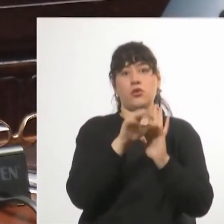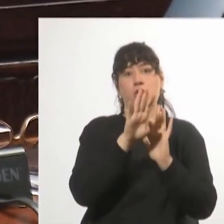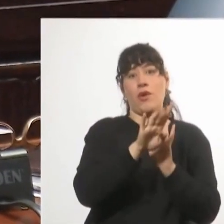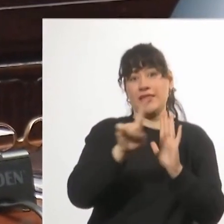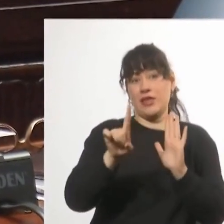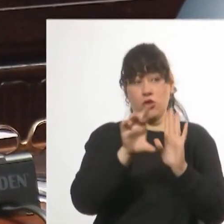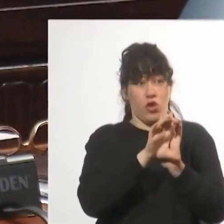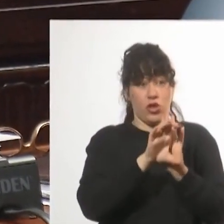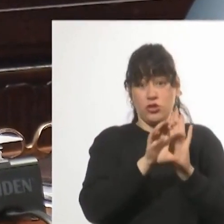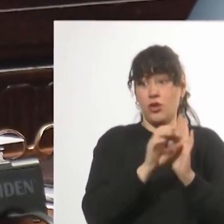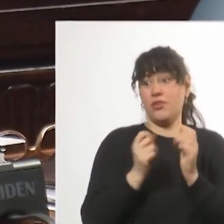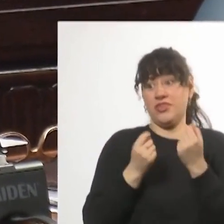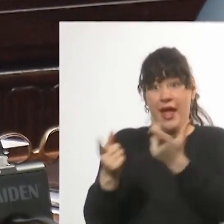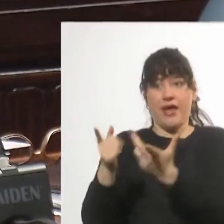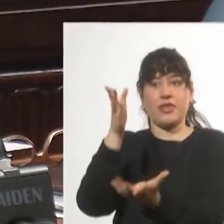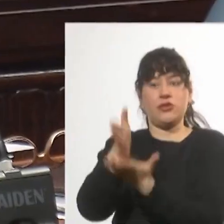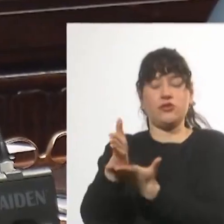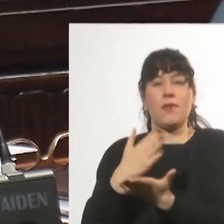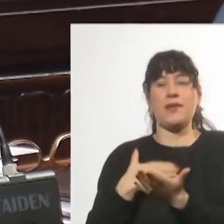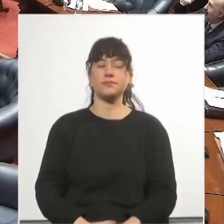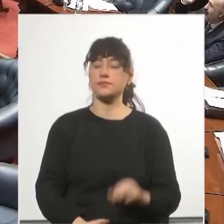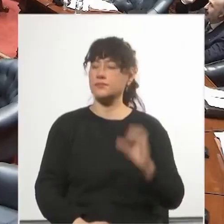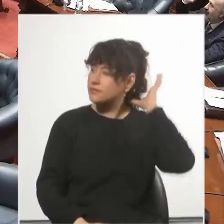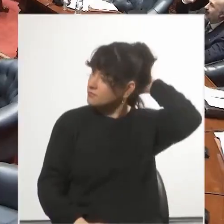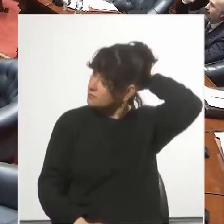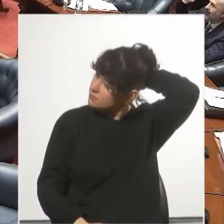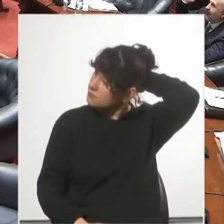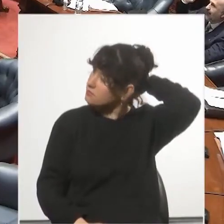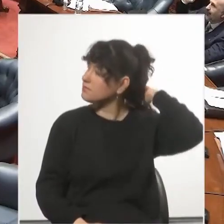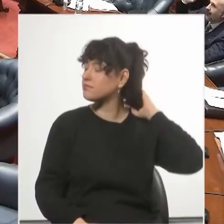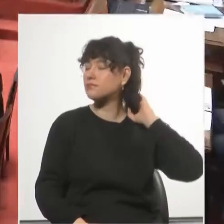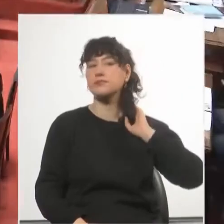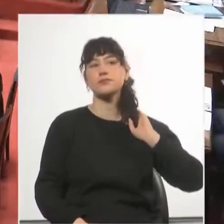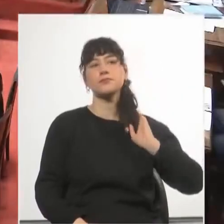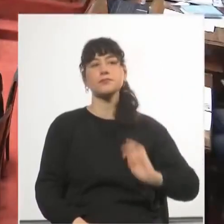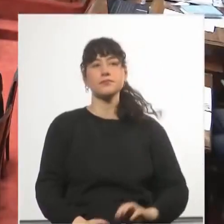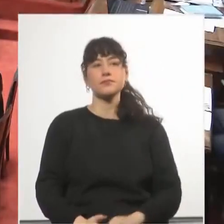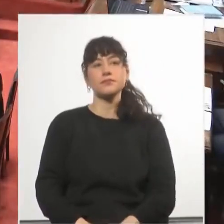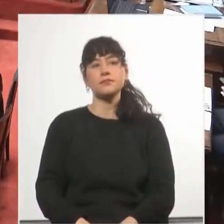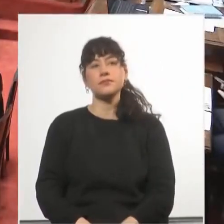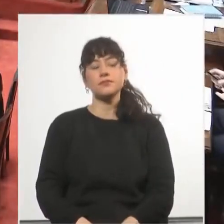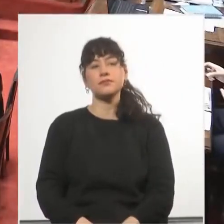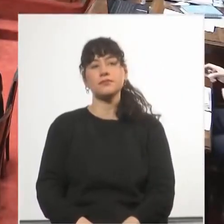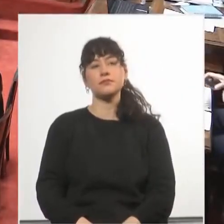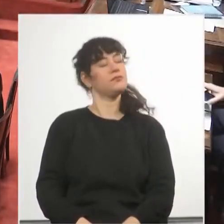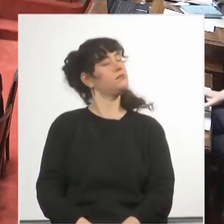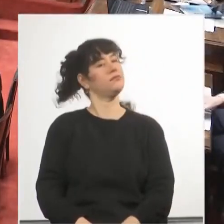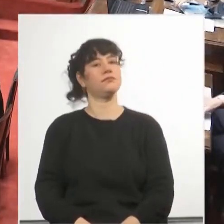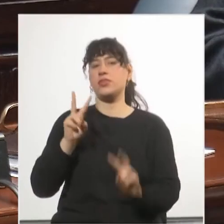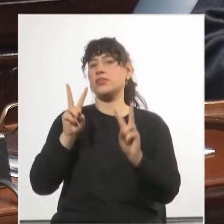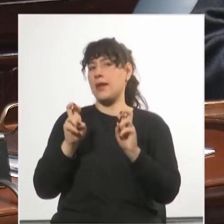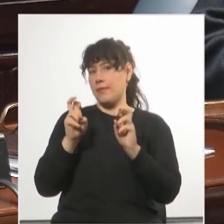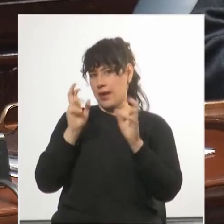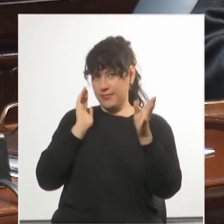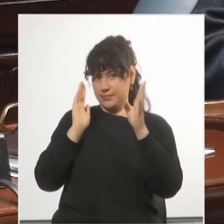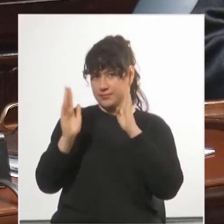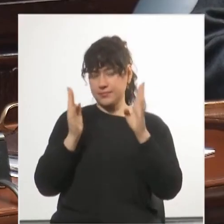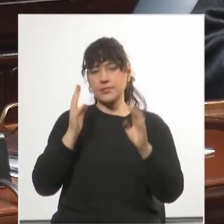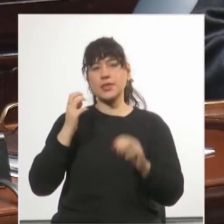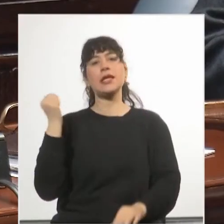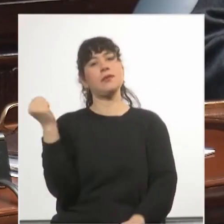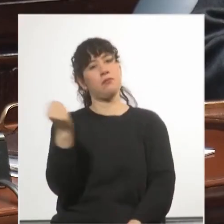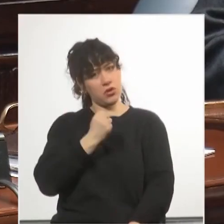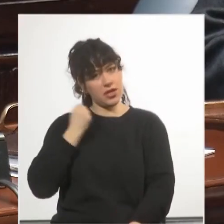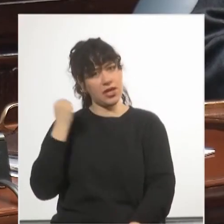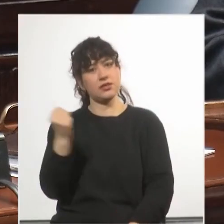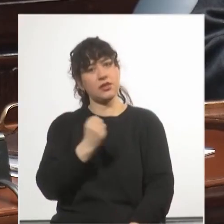Cabildo Abierto indicó ante el Parlamento que es un derecho de los padres decidir sobre la educación de los menores. La importancia de